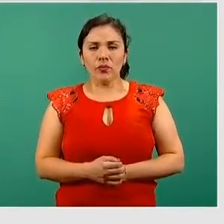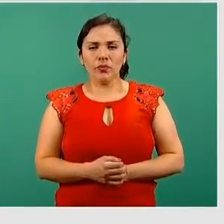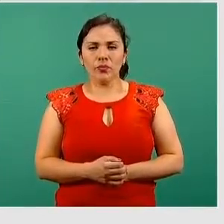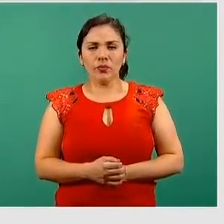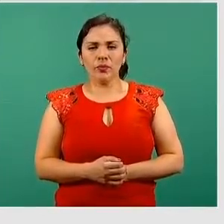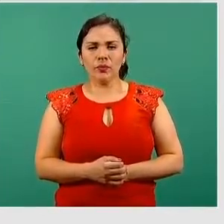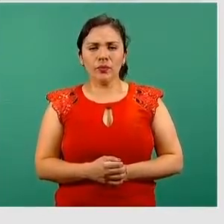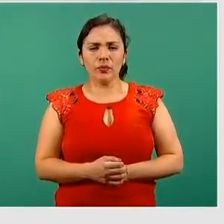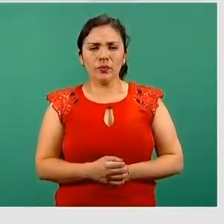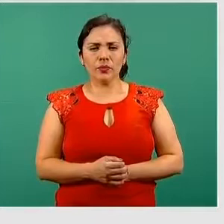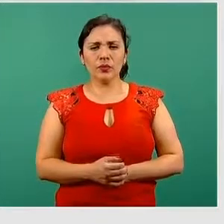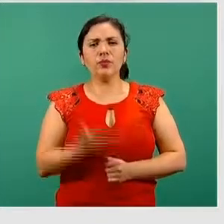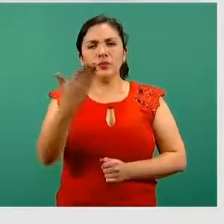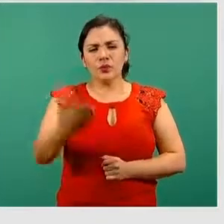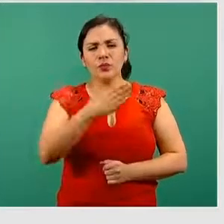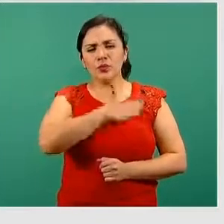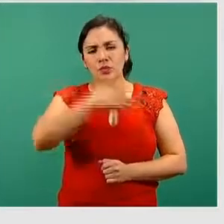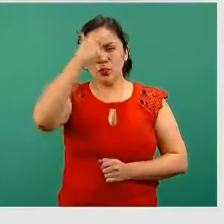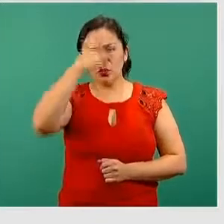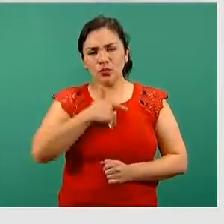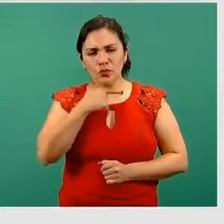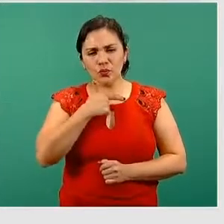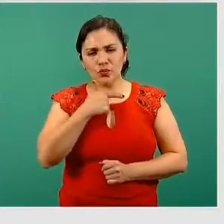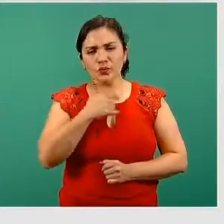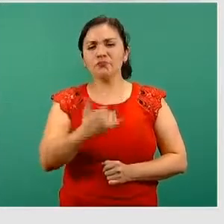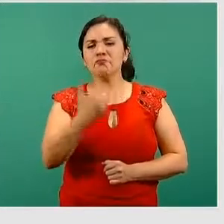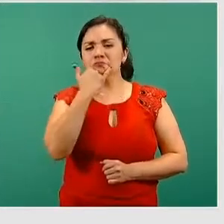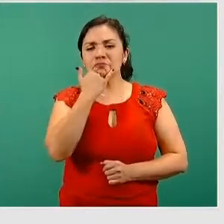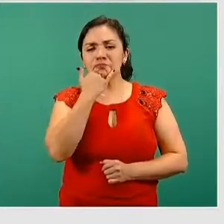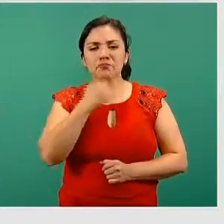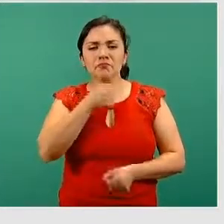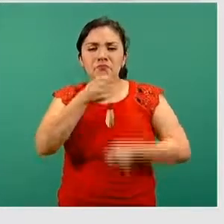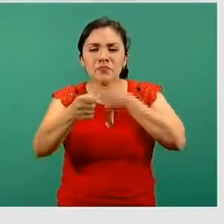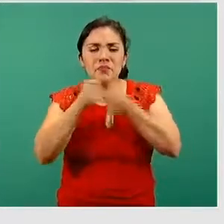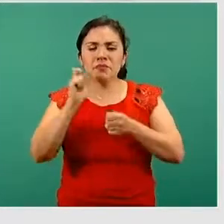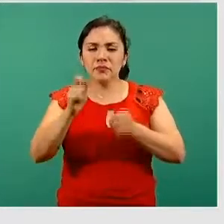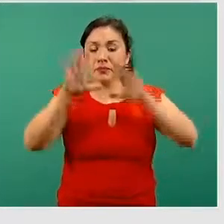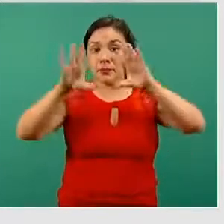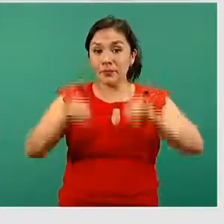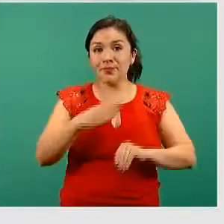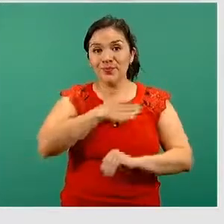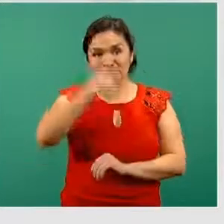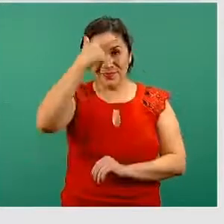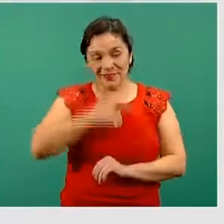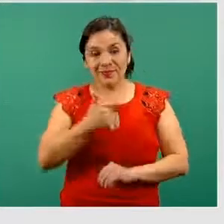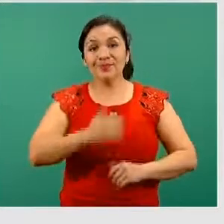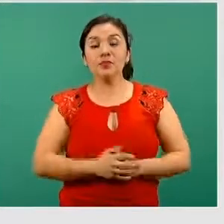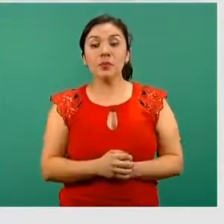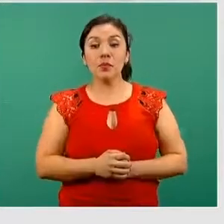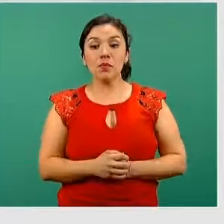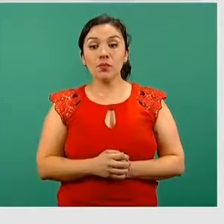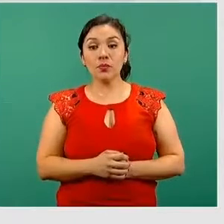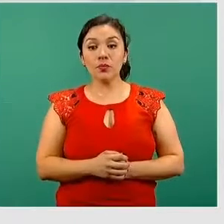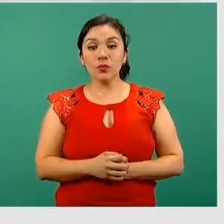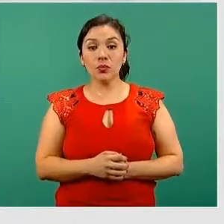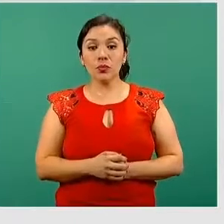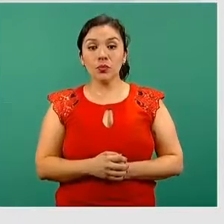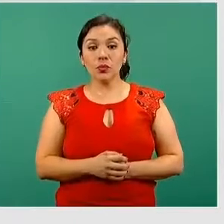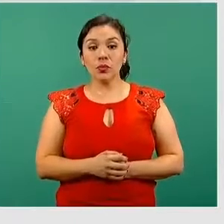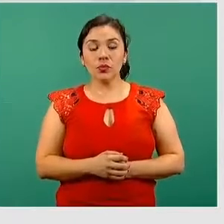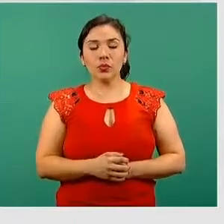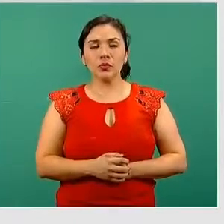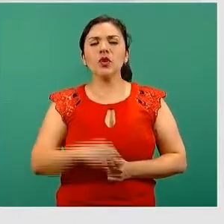Perdón, ya, buenas noches, perdón, no tenía el micrófono activado. Buenas noches. Sería